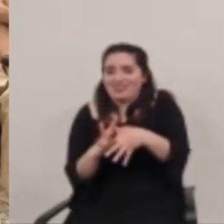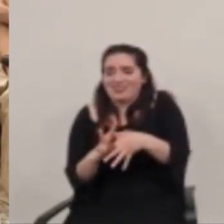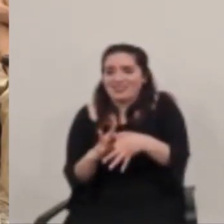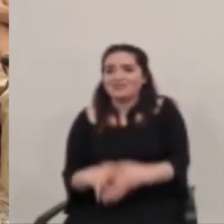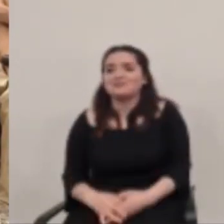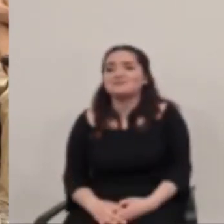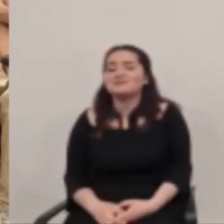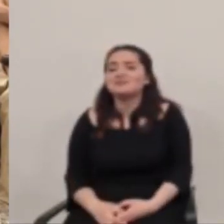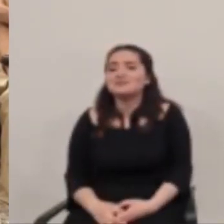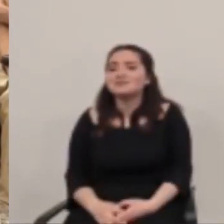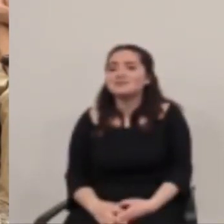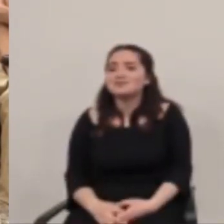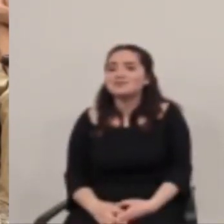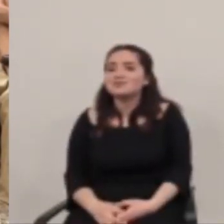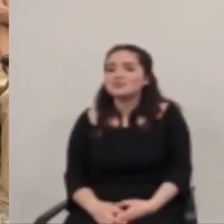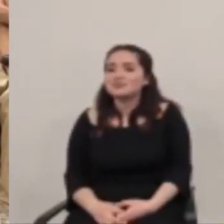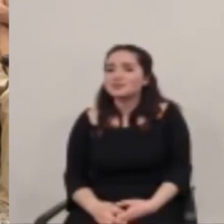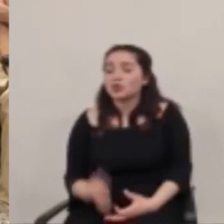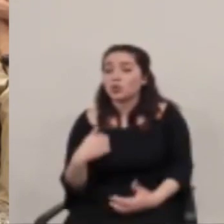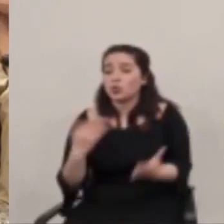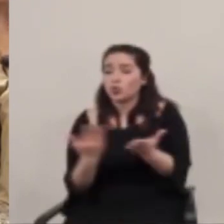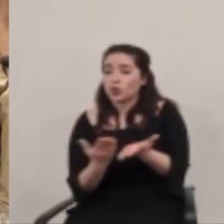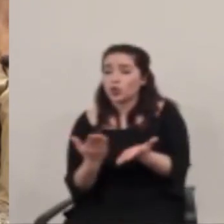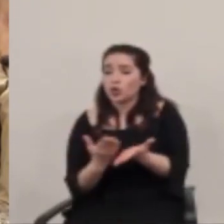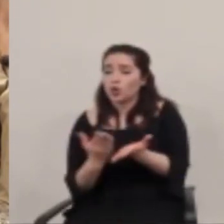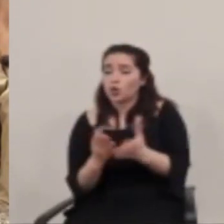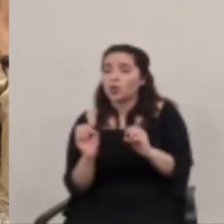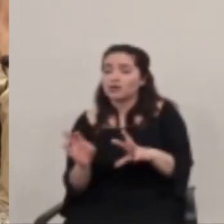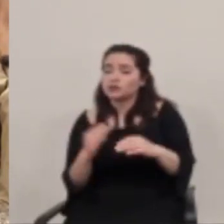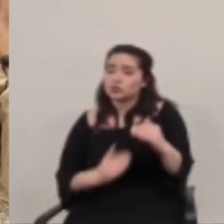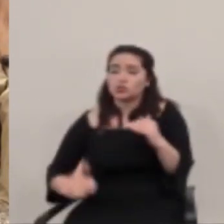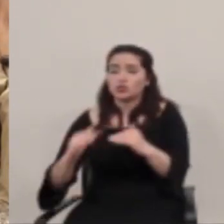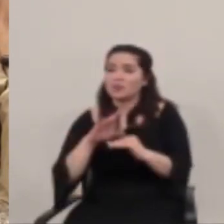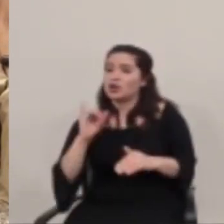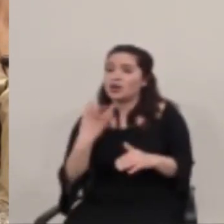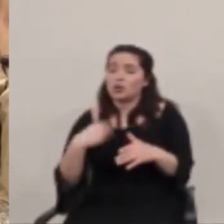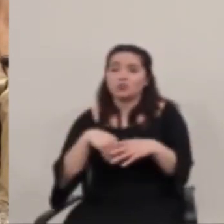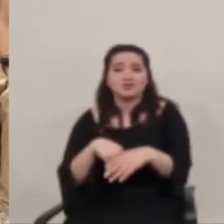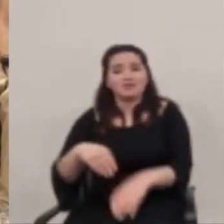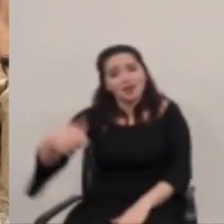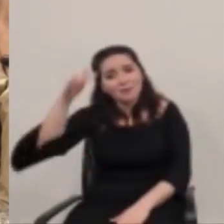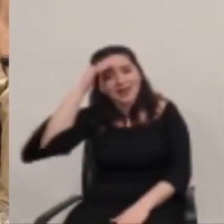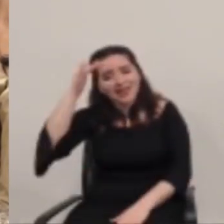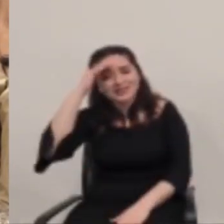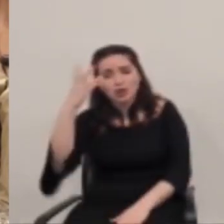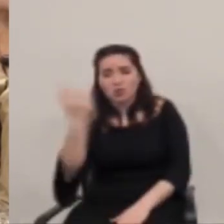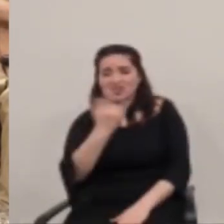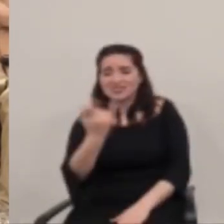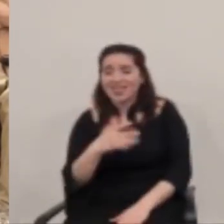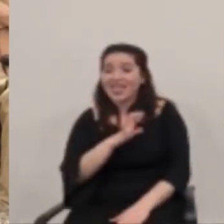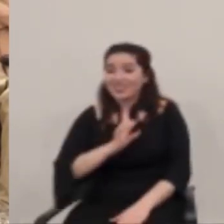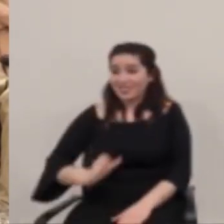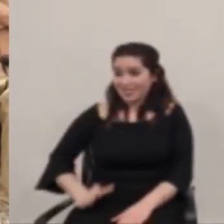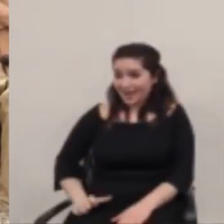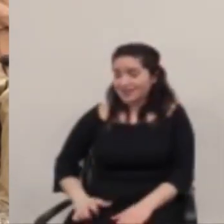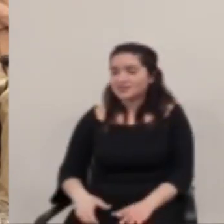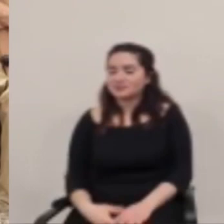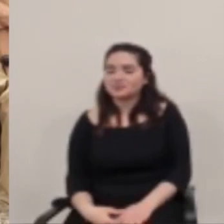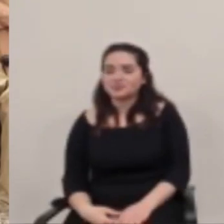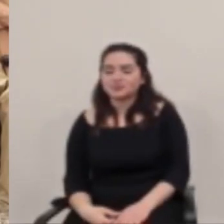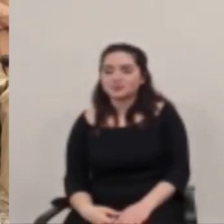bibliografía, desde los estudios de educación superior inclusiva y desde la experiencia de las universidades estatales y de las instituciones de educación superior en